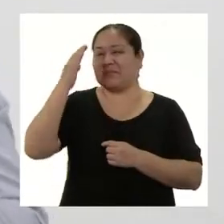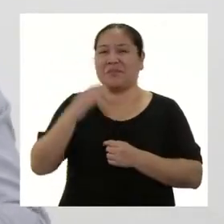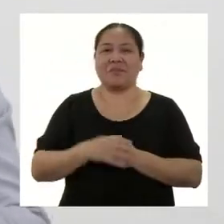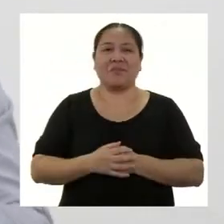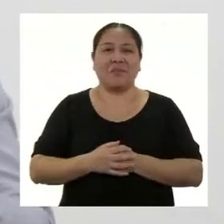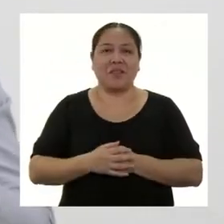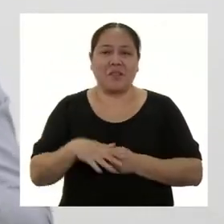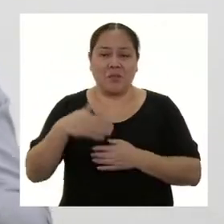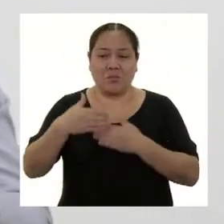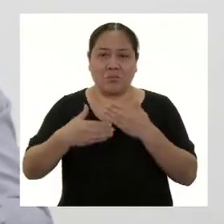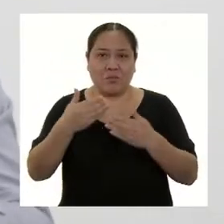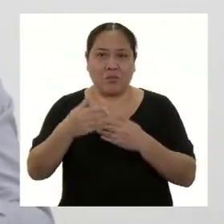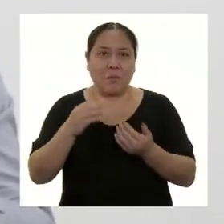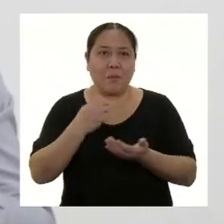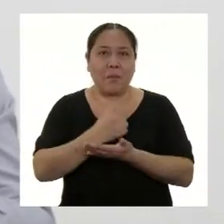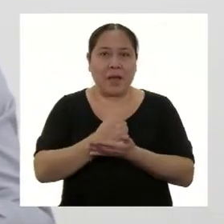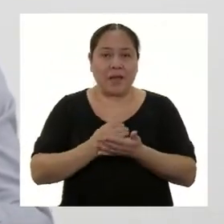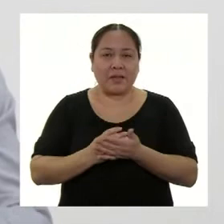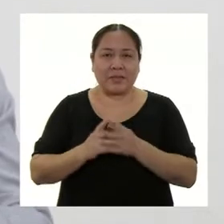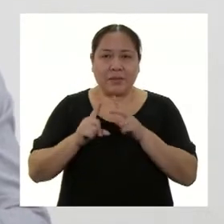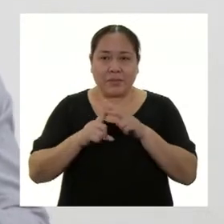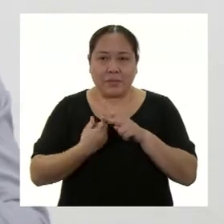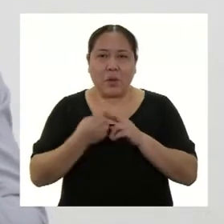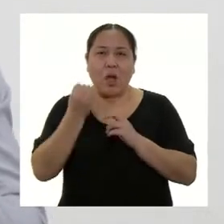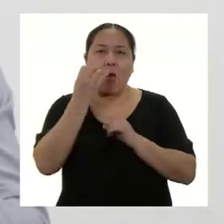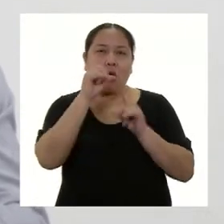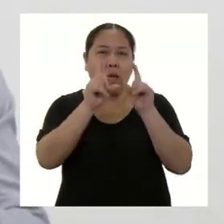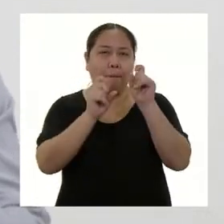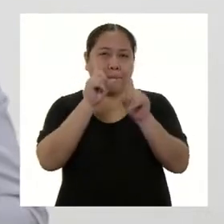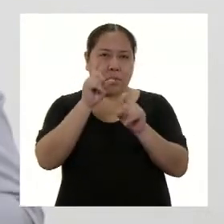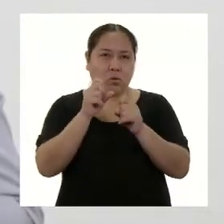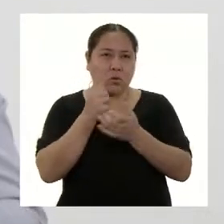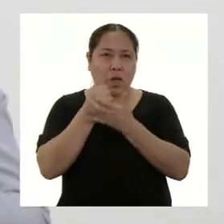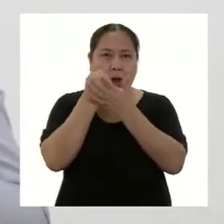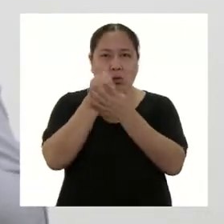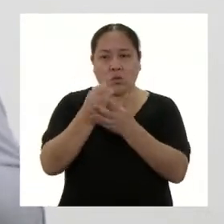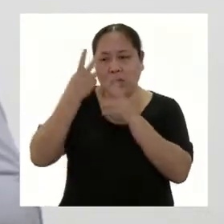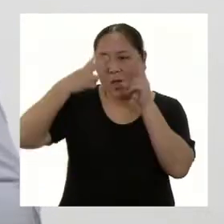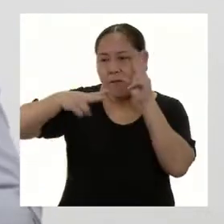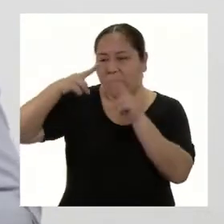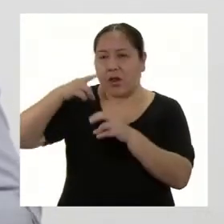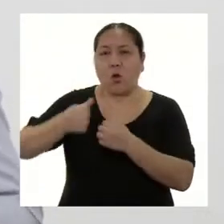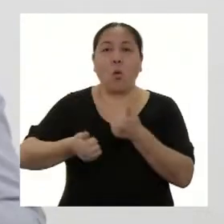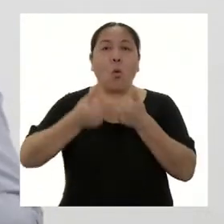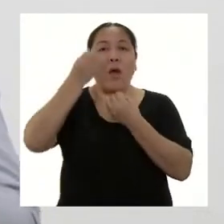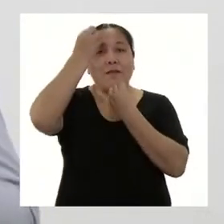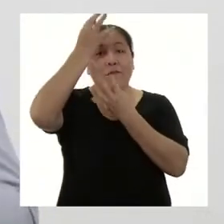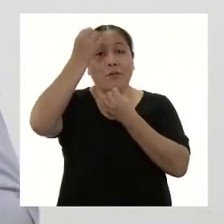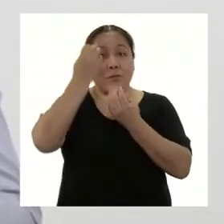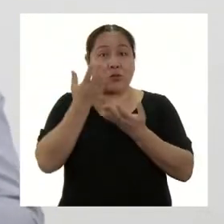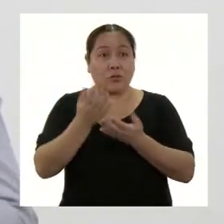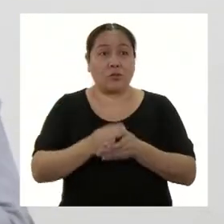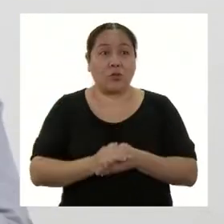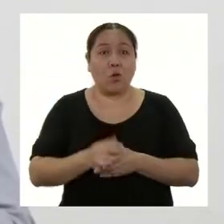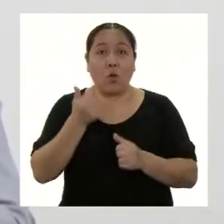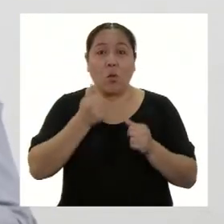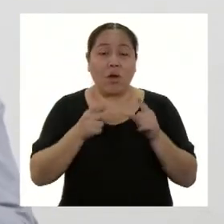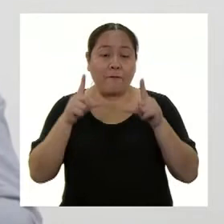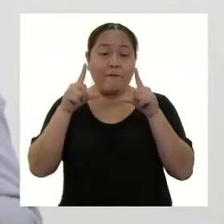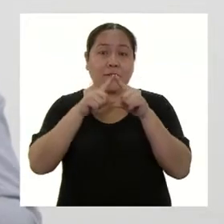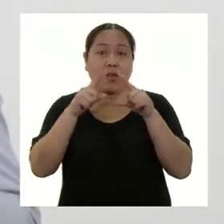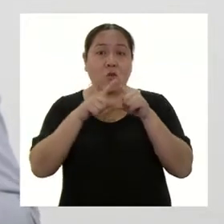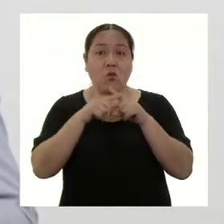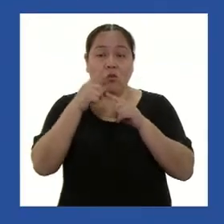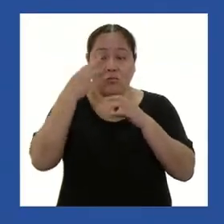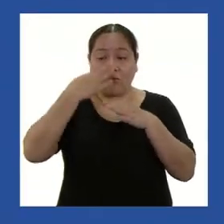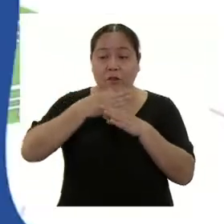por partes. Comencemos con algunas preguntas que nos ayuden a identificar los datos que tenemos. ¿Qué figura ya hemos visto